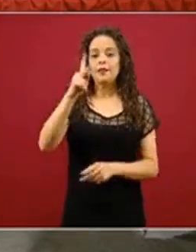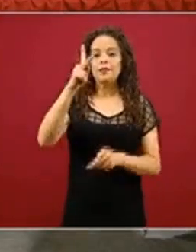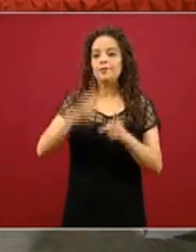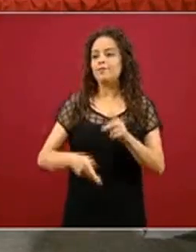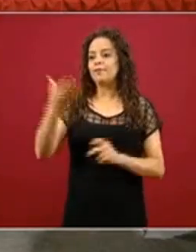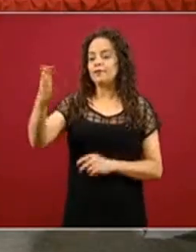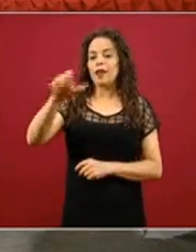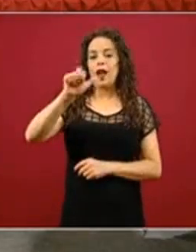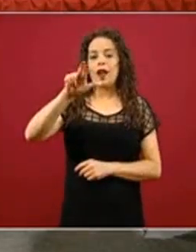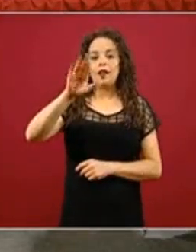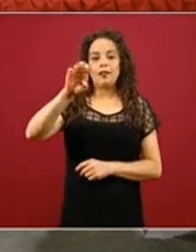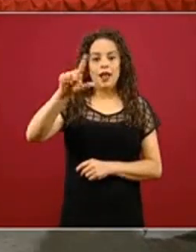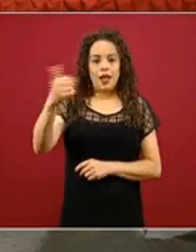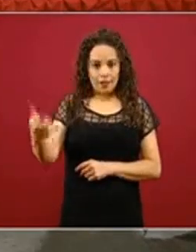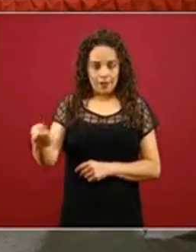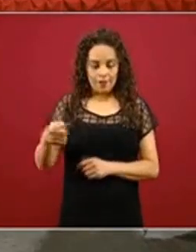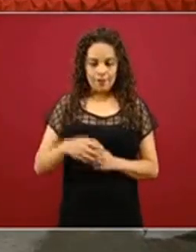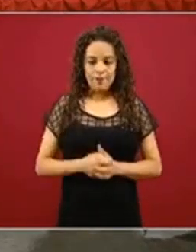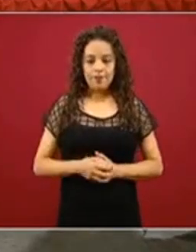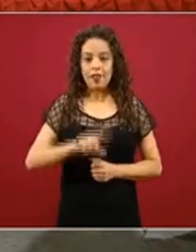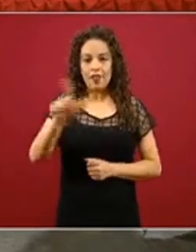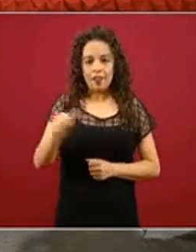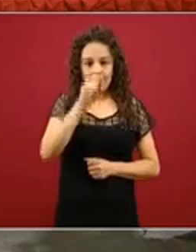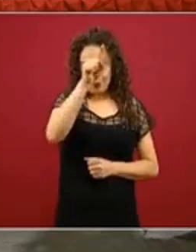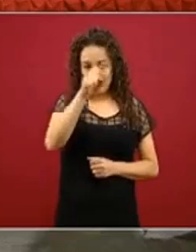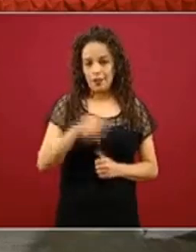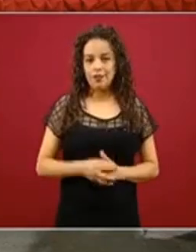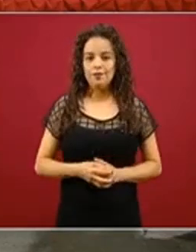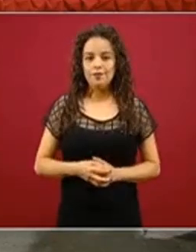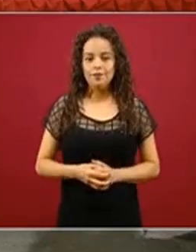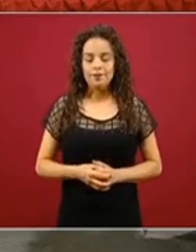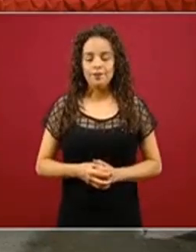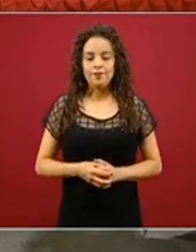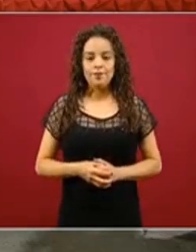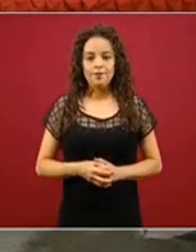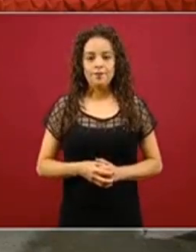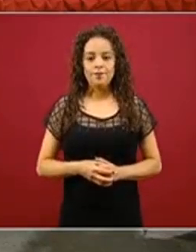Araceli Aranday, Canal 11, y luego nos vamos con usted. Por favor.